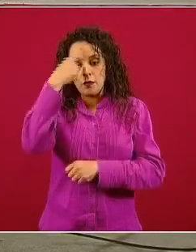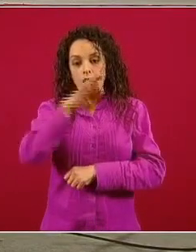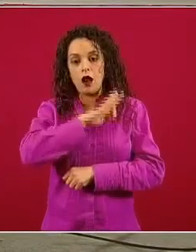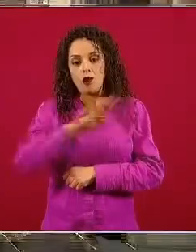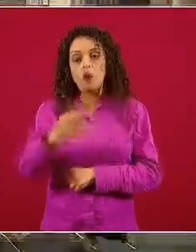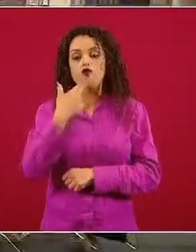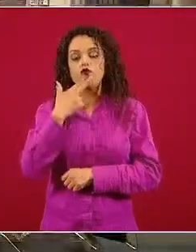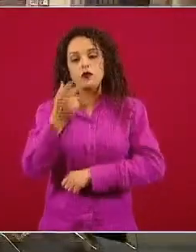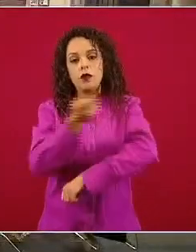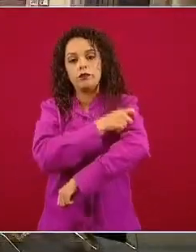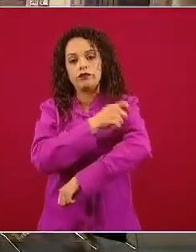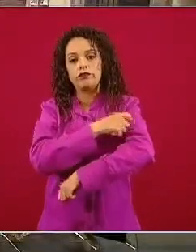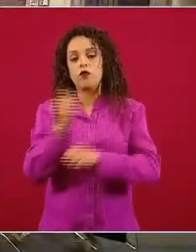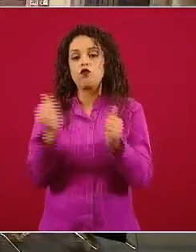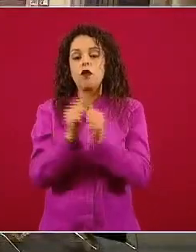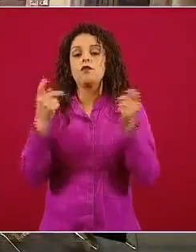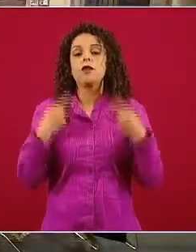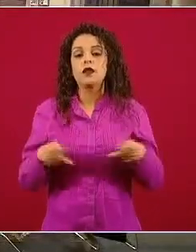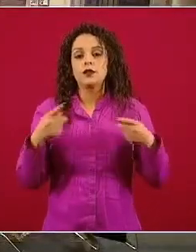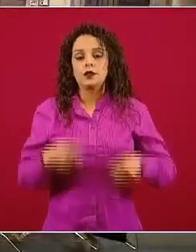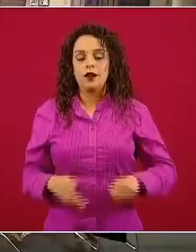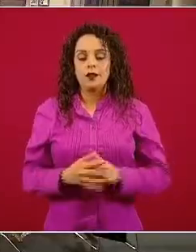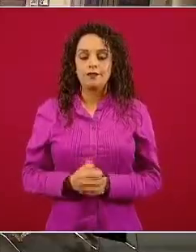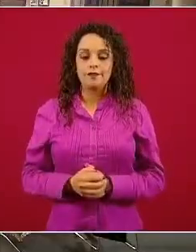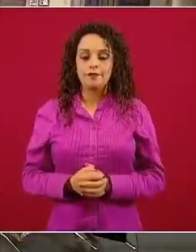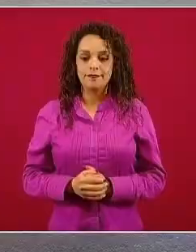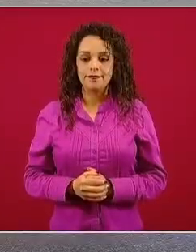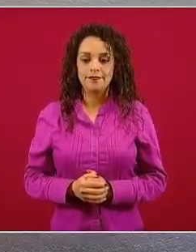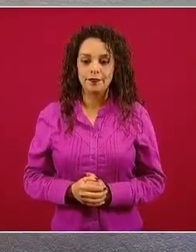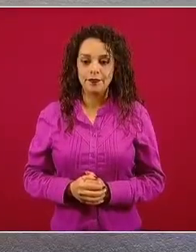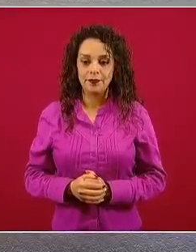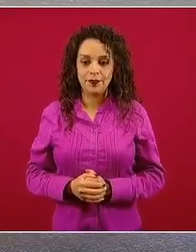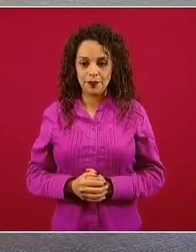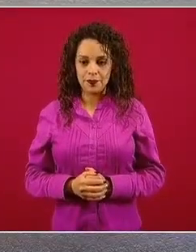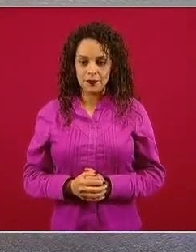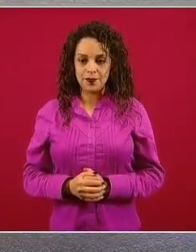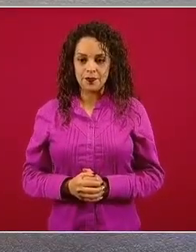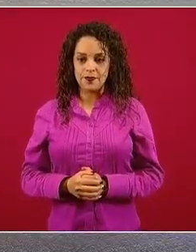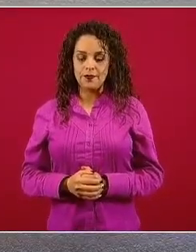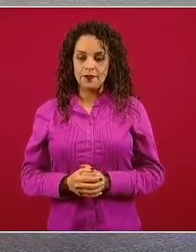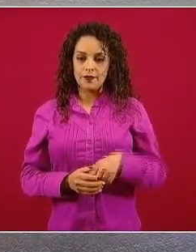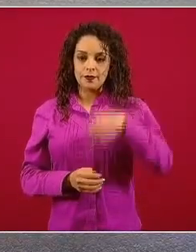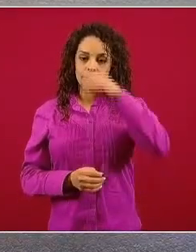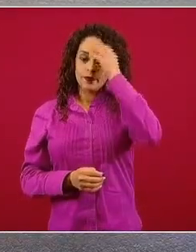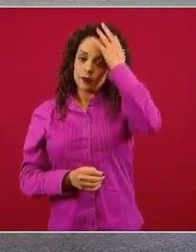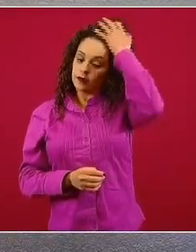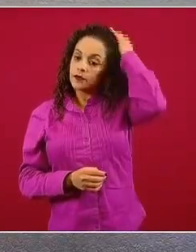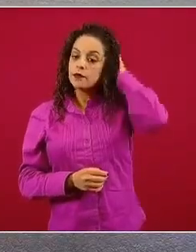de la misma. ¿Sí? Muy bien. Venimos para este lado, luego este lado y luego regresamos para allá.